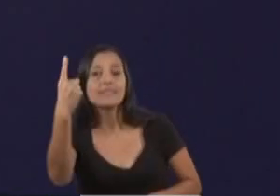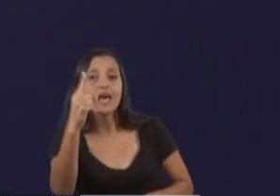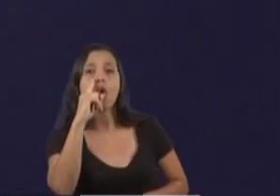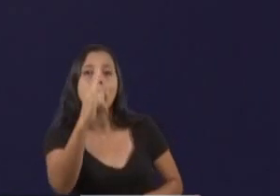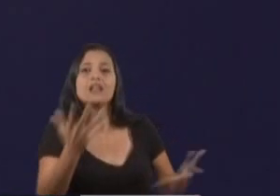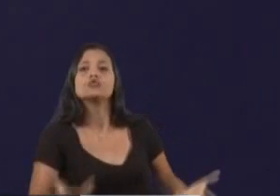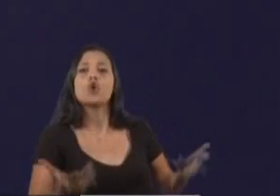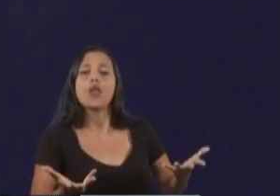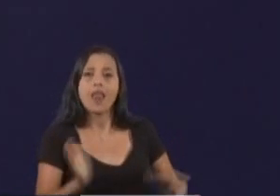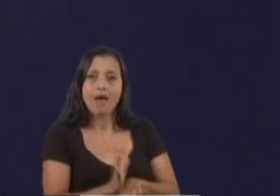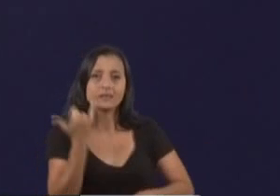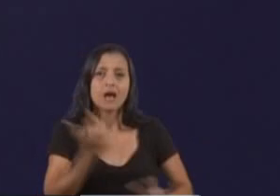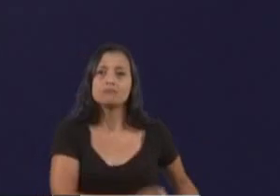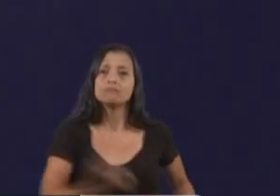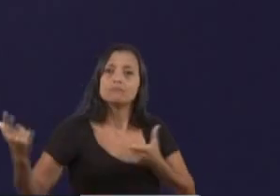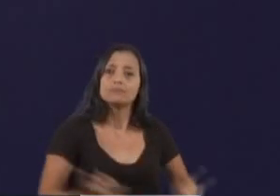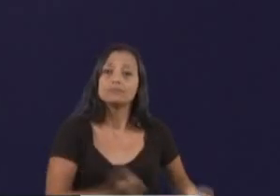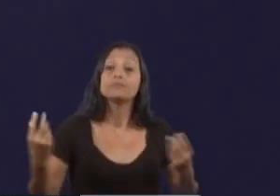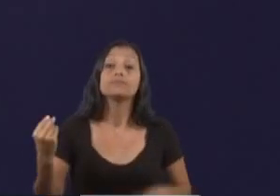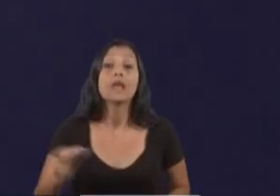981.000 toneladas que se había alcanzado en el año